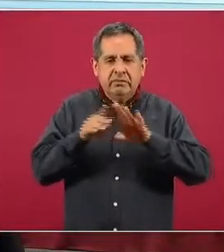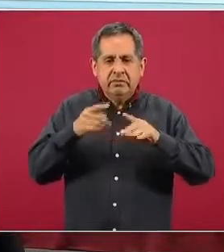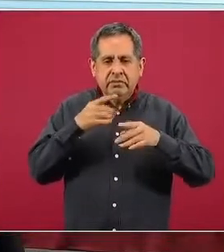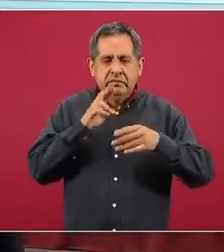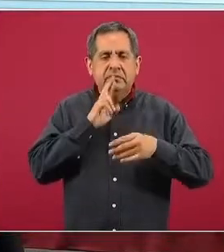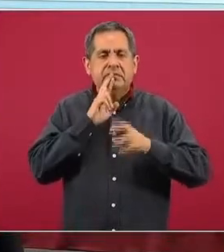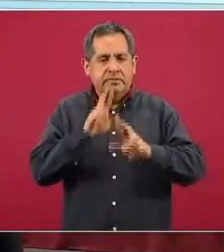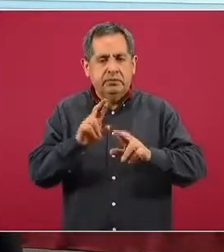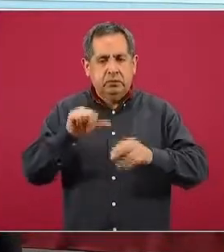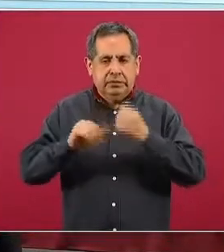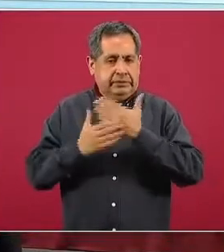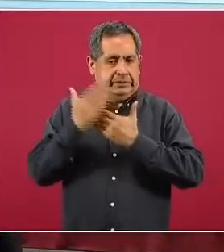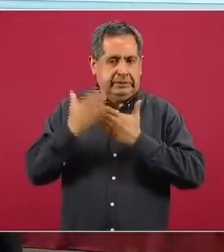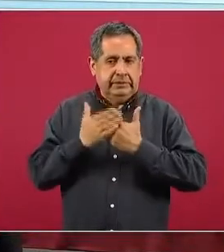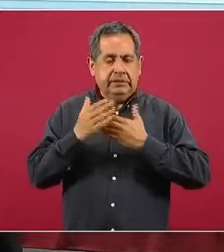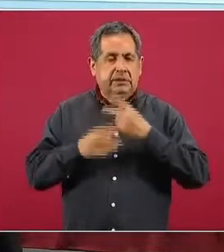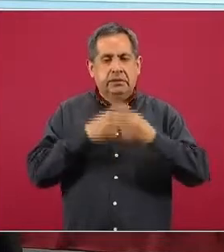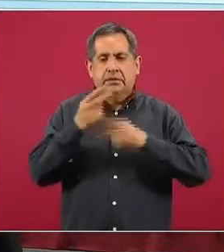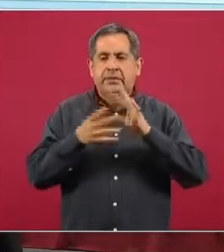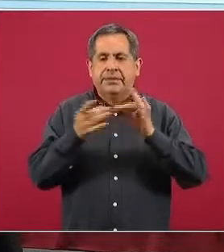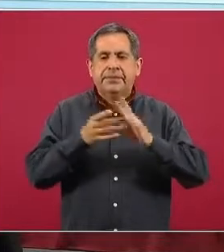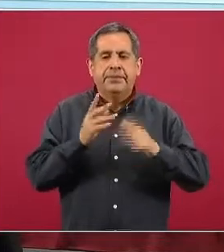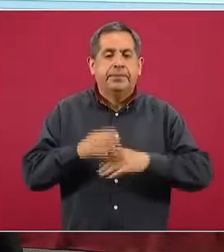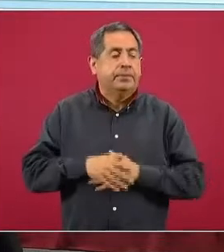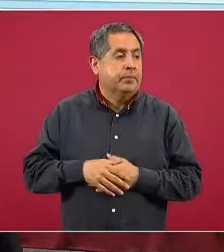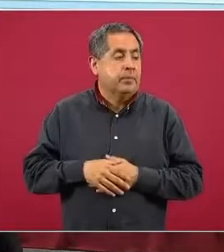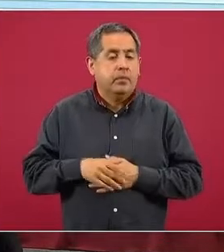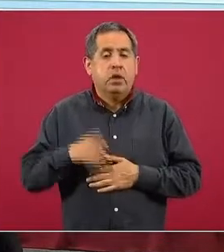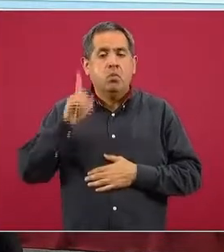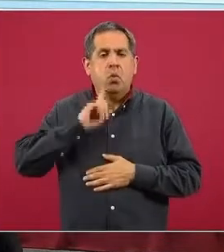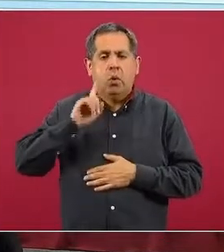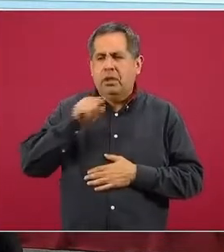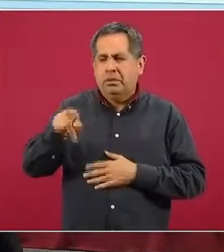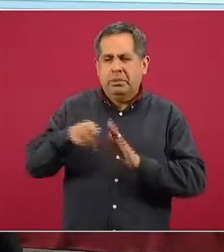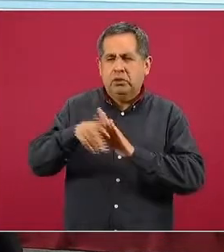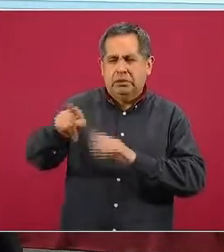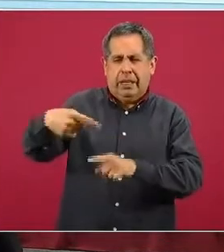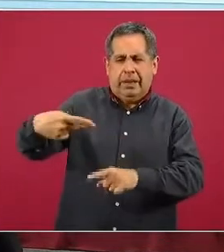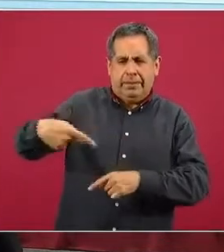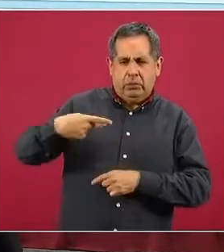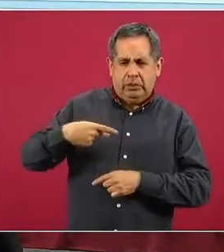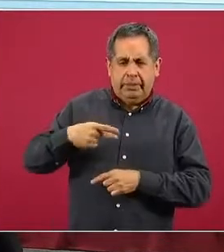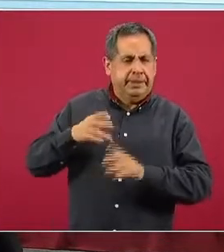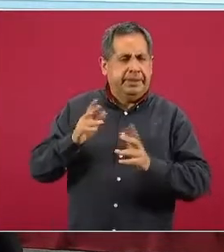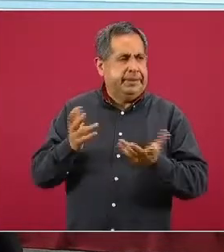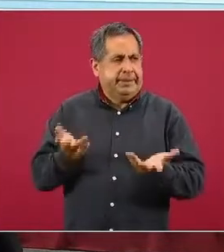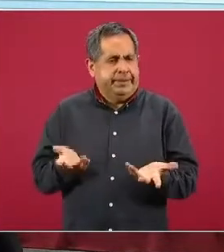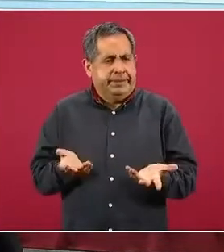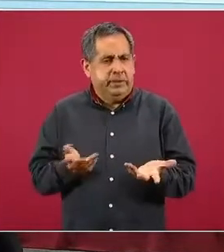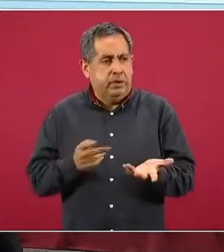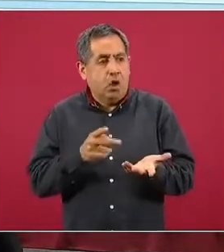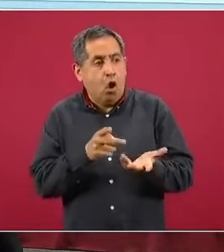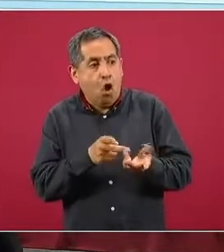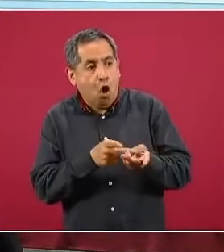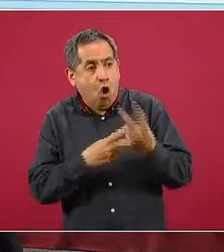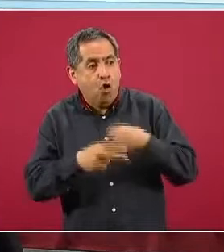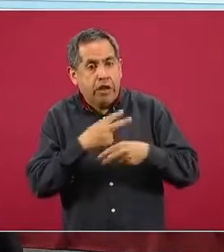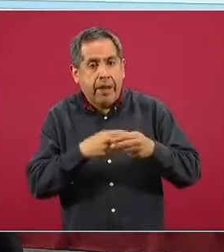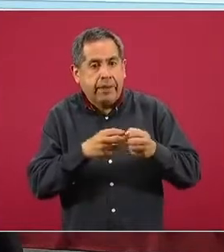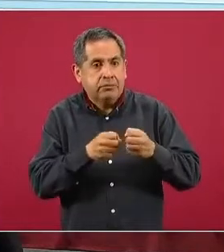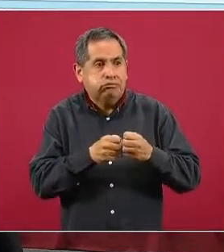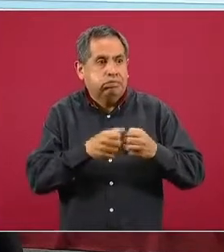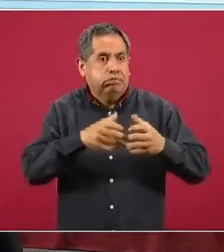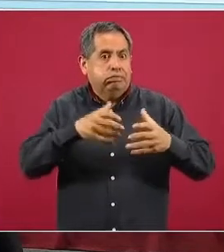que respondimos esta mañana. Preguntaba una colega periodista, ante el rebrote o el repunte